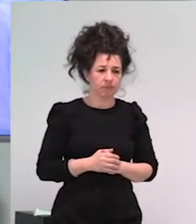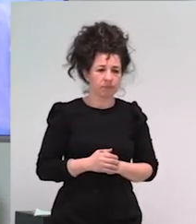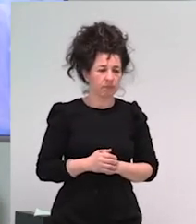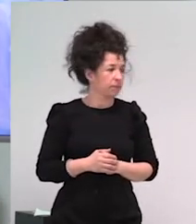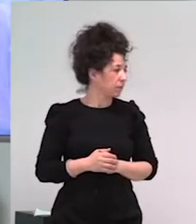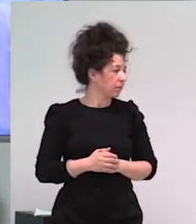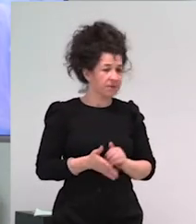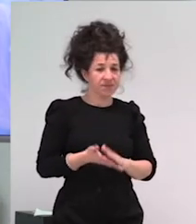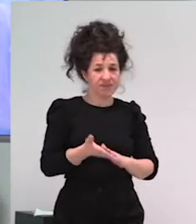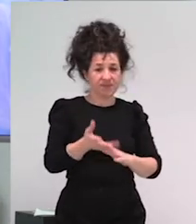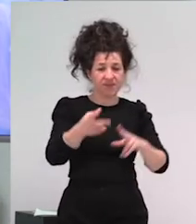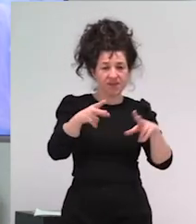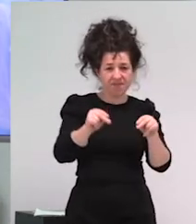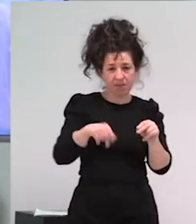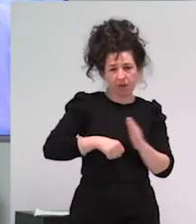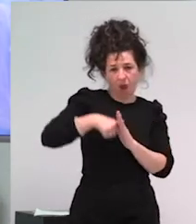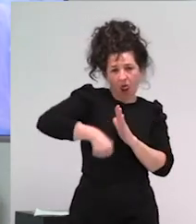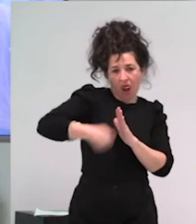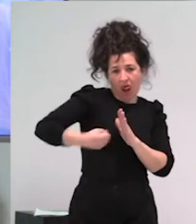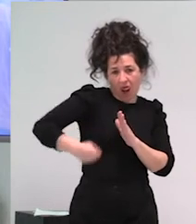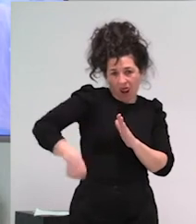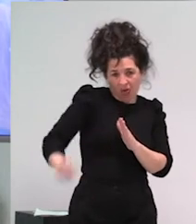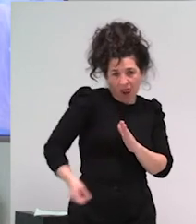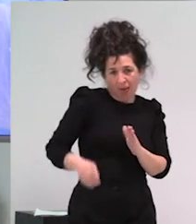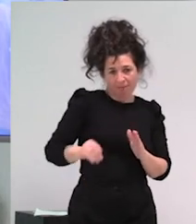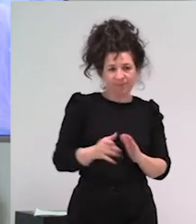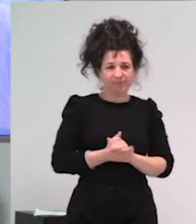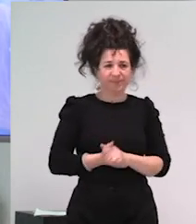Vale. Y voy terminando, que os estoy dando una chapa bastante larga.